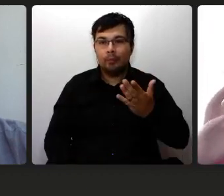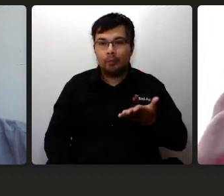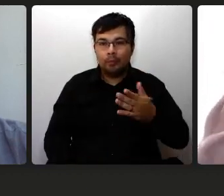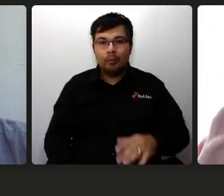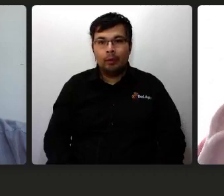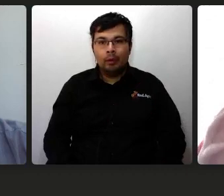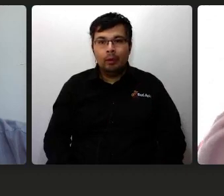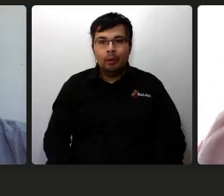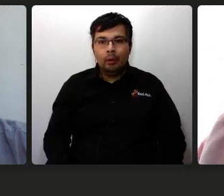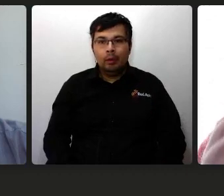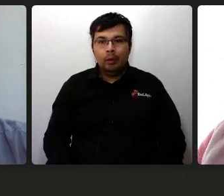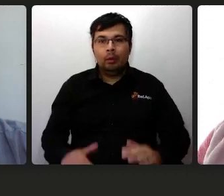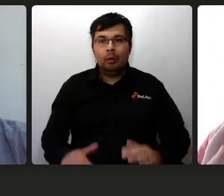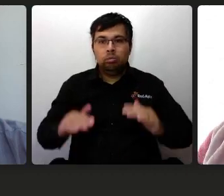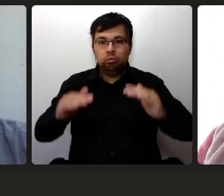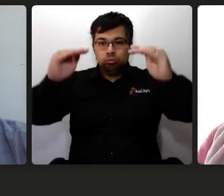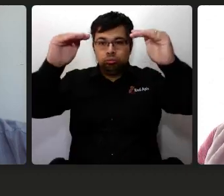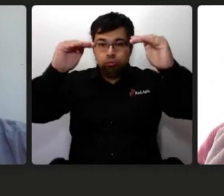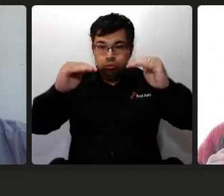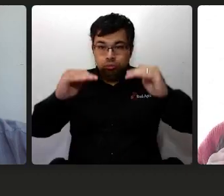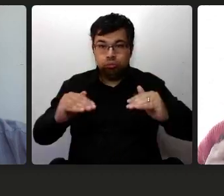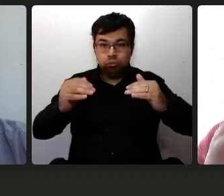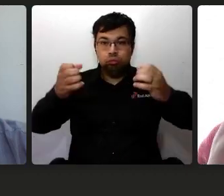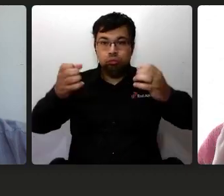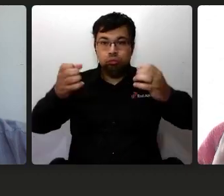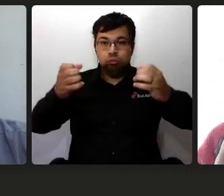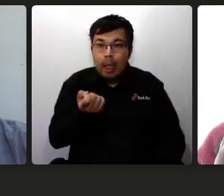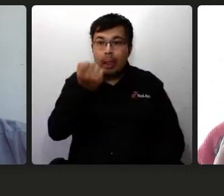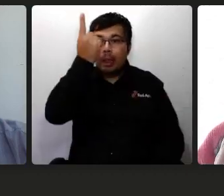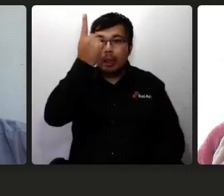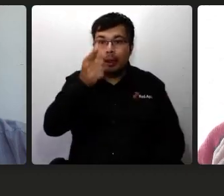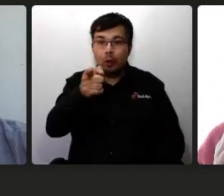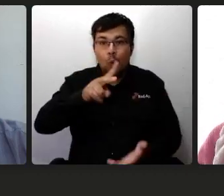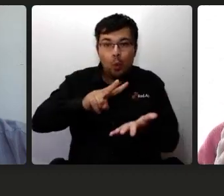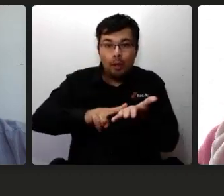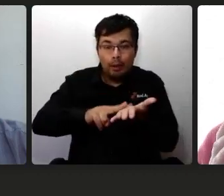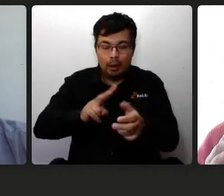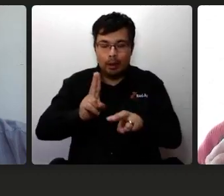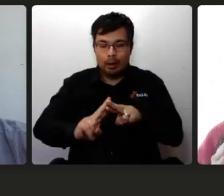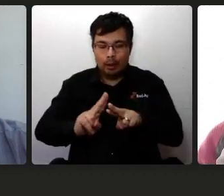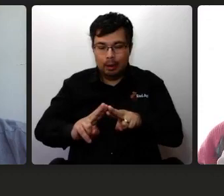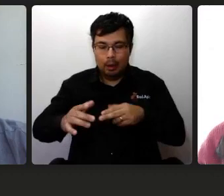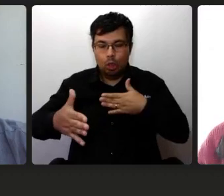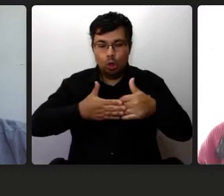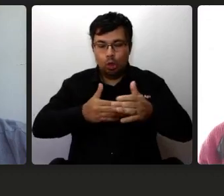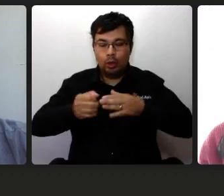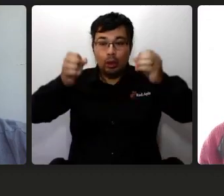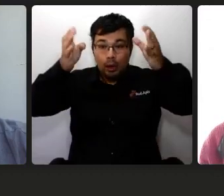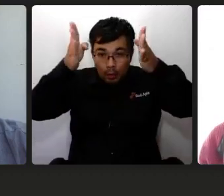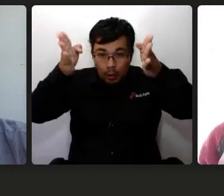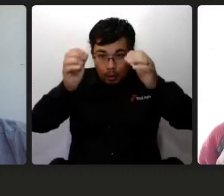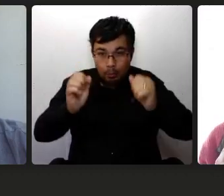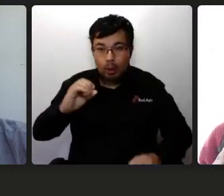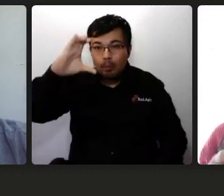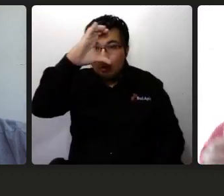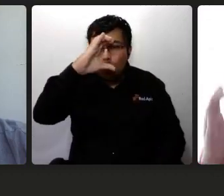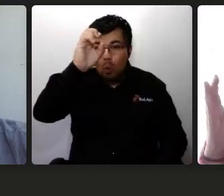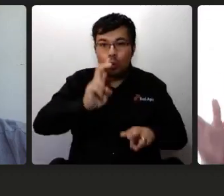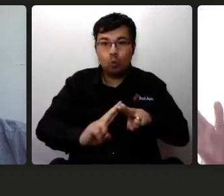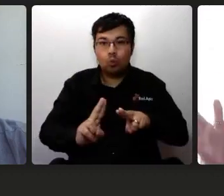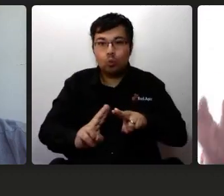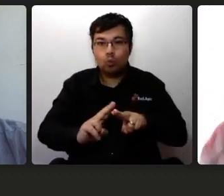de entender qué es lo que realmente vamos a hacer, dónde está el foco y dónde nos vamos. O sea, podemos buscar una solución inmediata, pero para